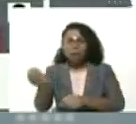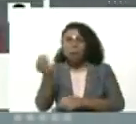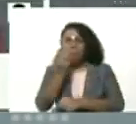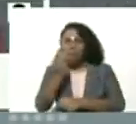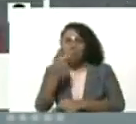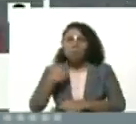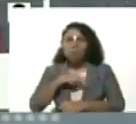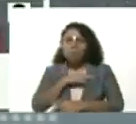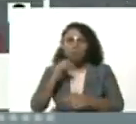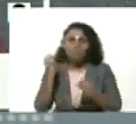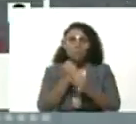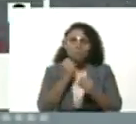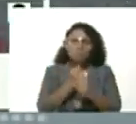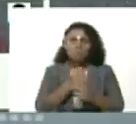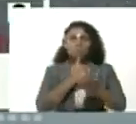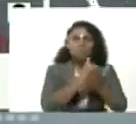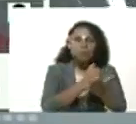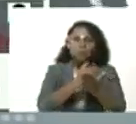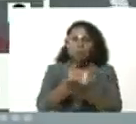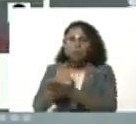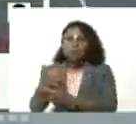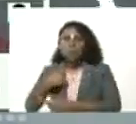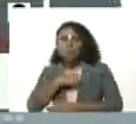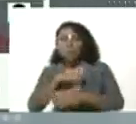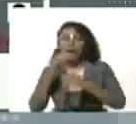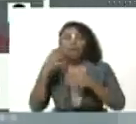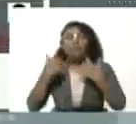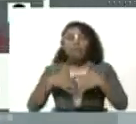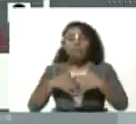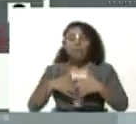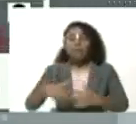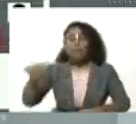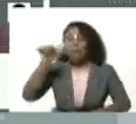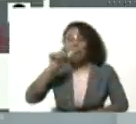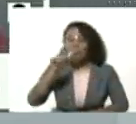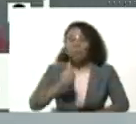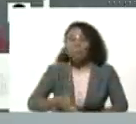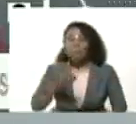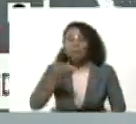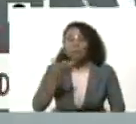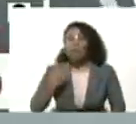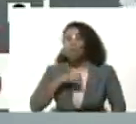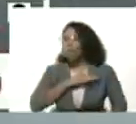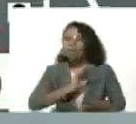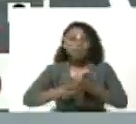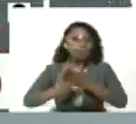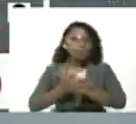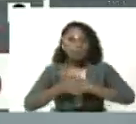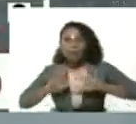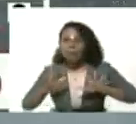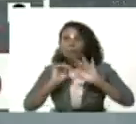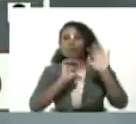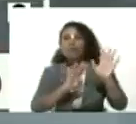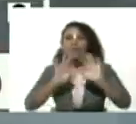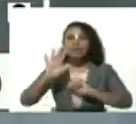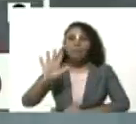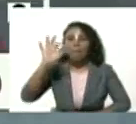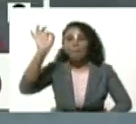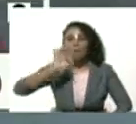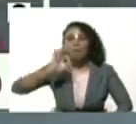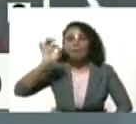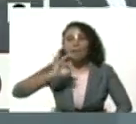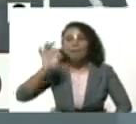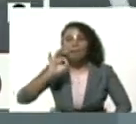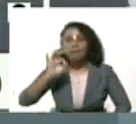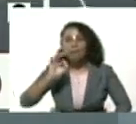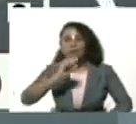nuestros trabajadores y podemos decirle que en la planta potabilizadora del Yurubí estamos ya en 95%